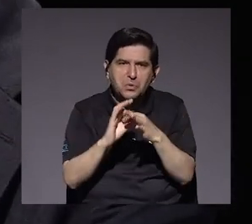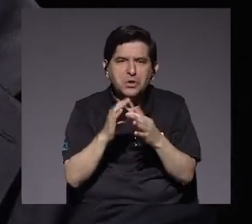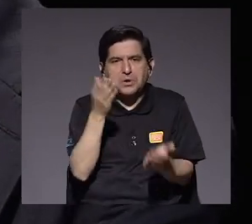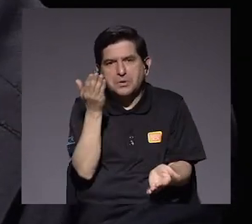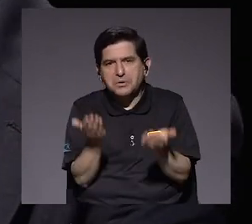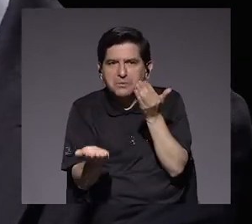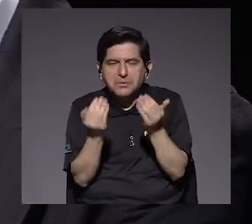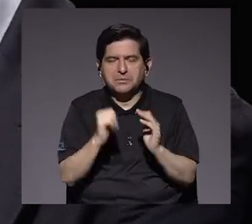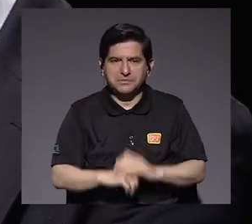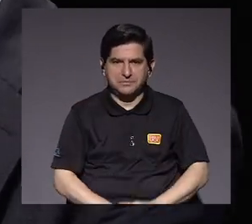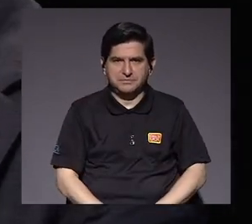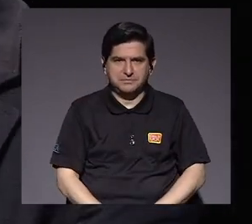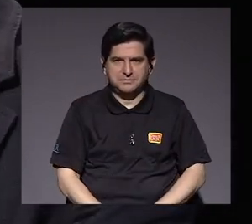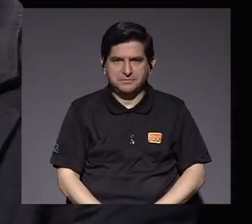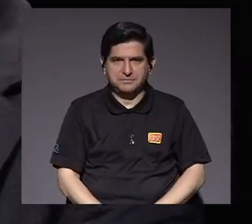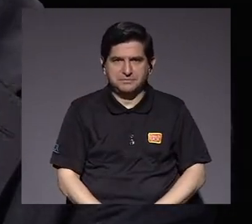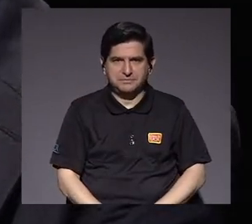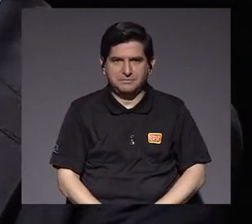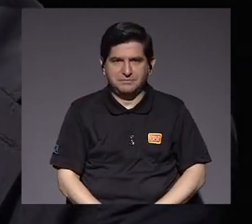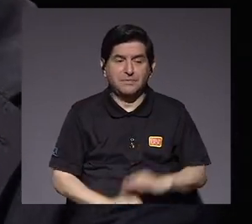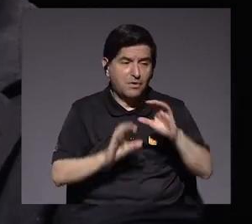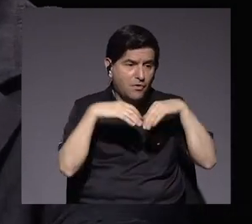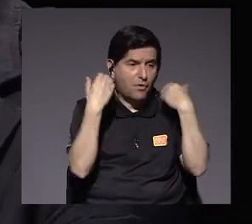públicas, en conjunto con